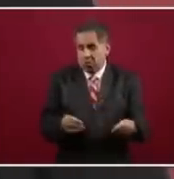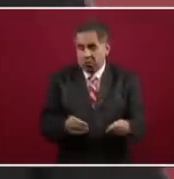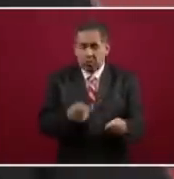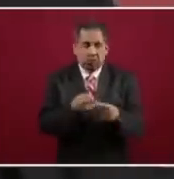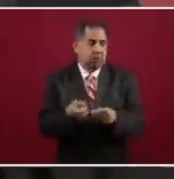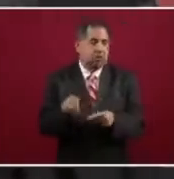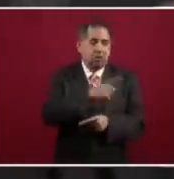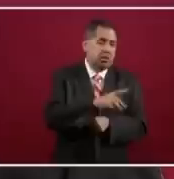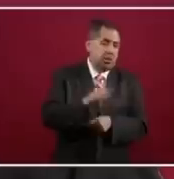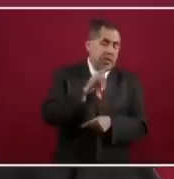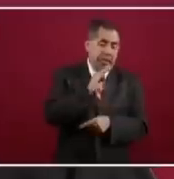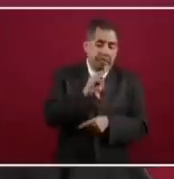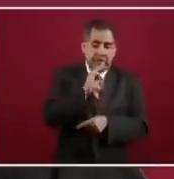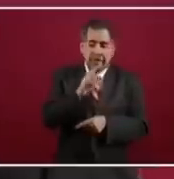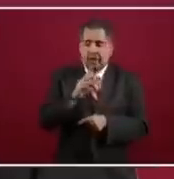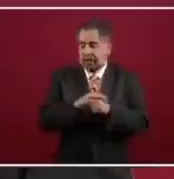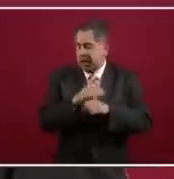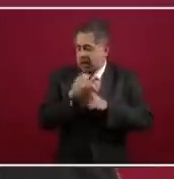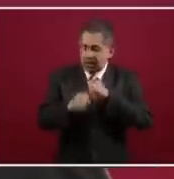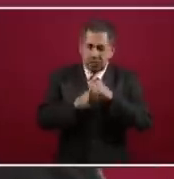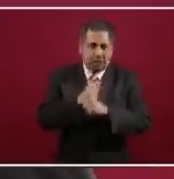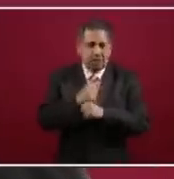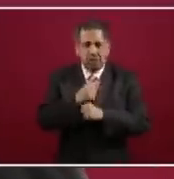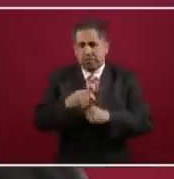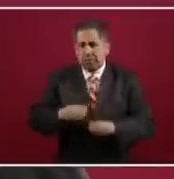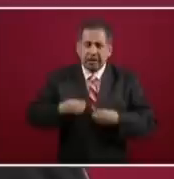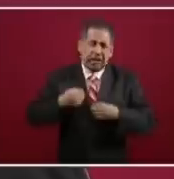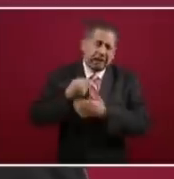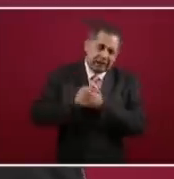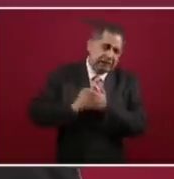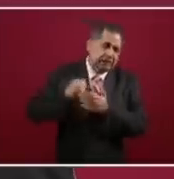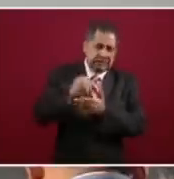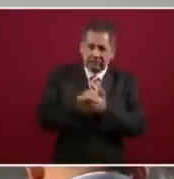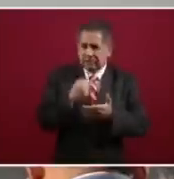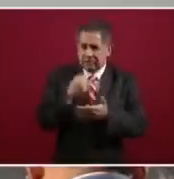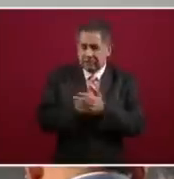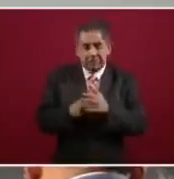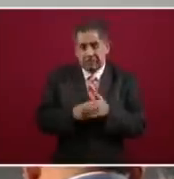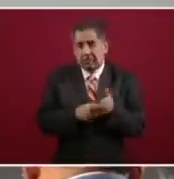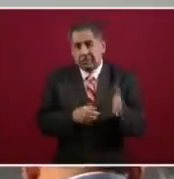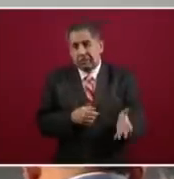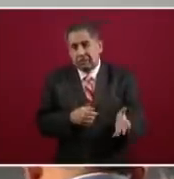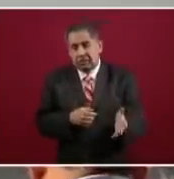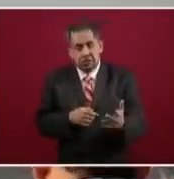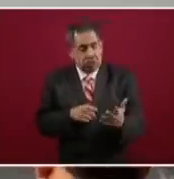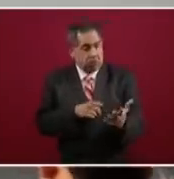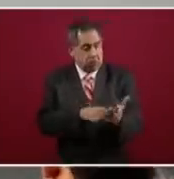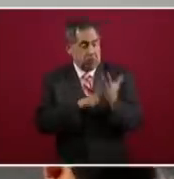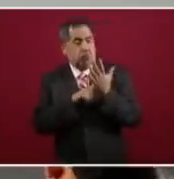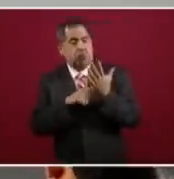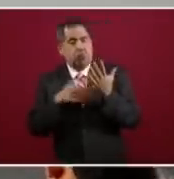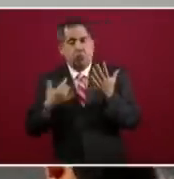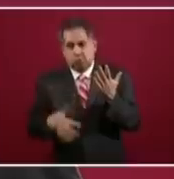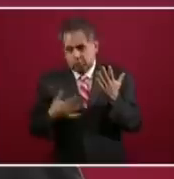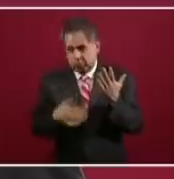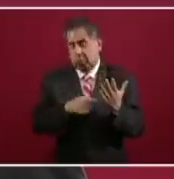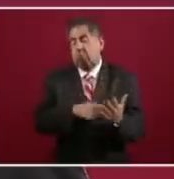su mamá toda la vida se ha dedicado a eso es un ejemplo